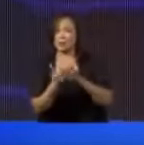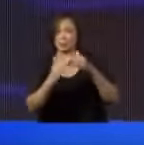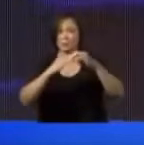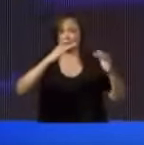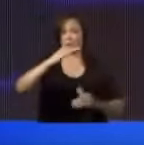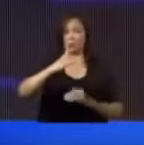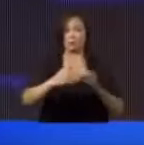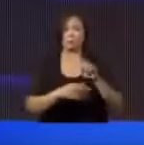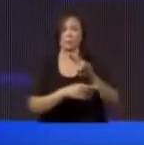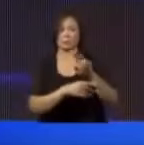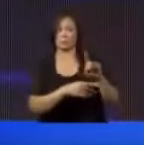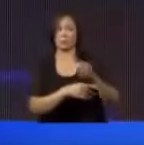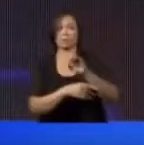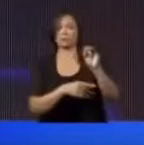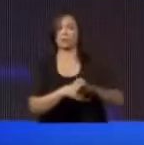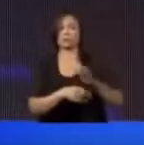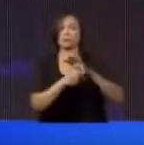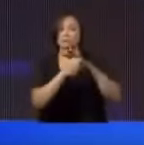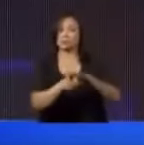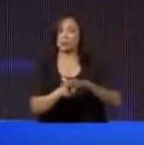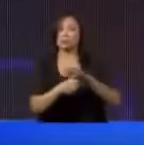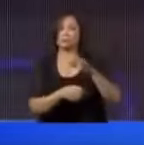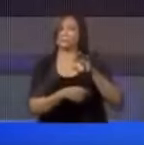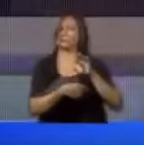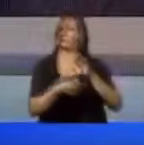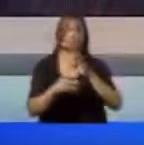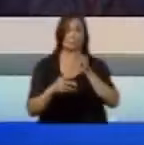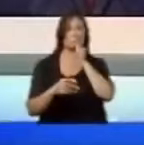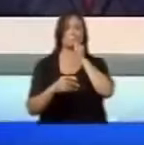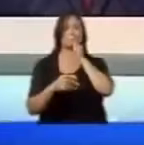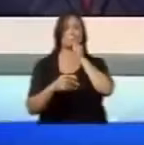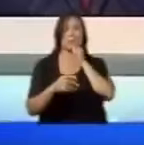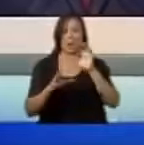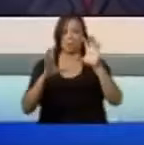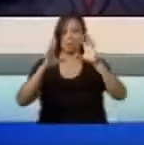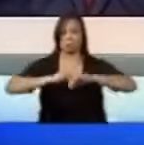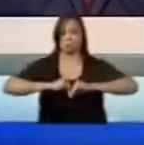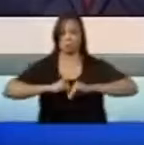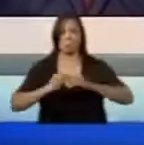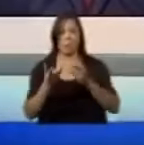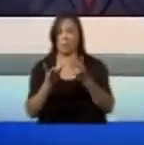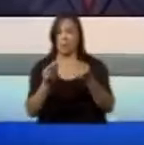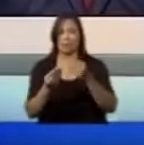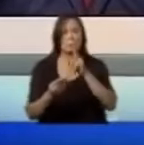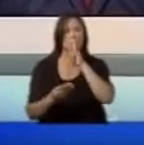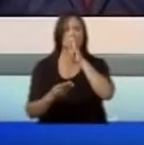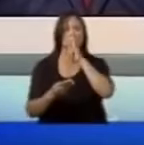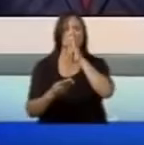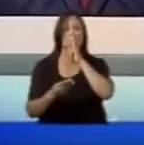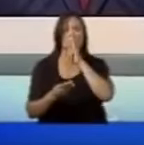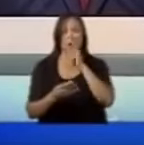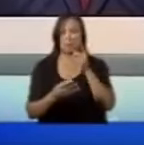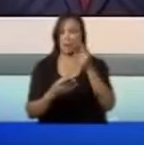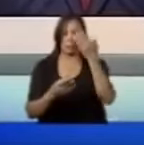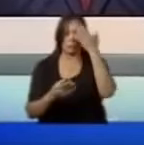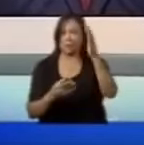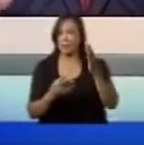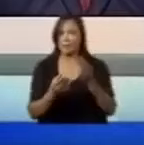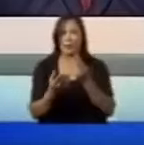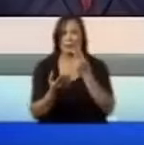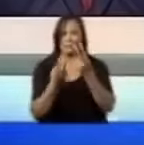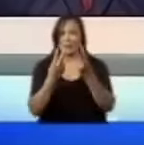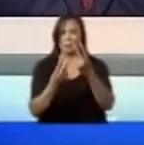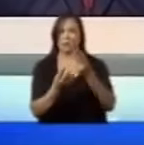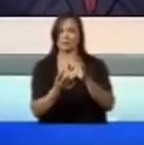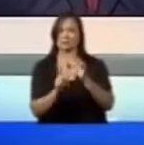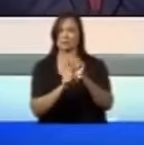latinoamericano. 21% de presión fiscal. Algunos países como de apagón estadístico para que no sepamos la realidad de la situación de la violencia y